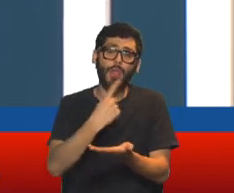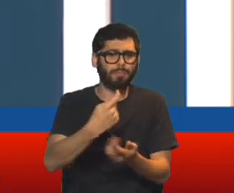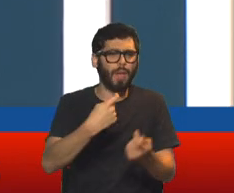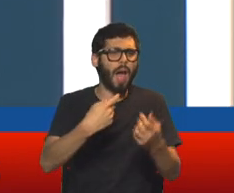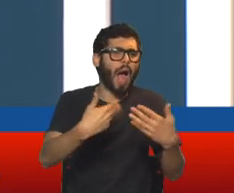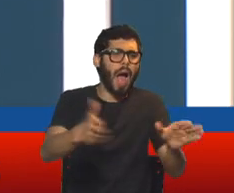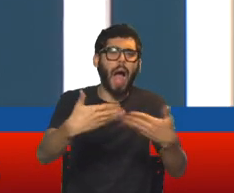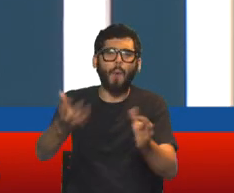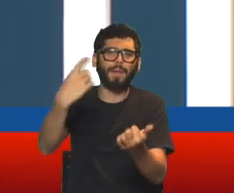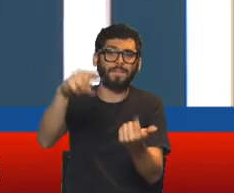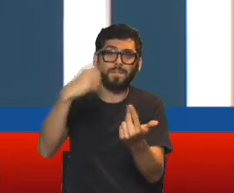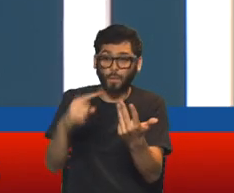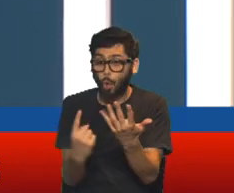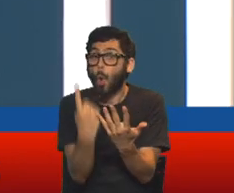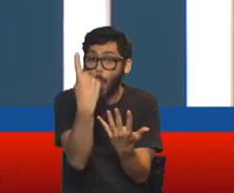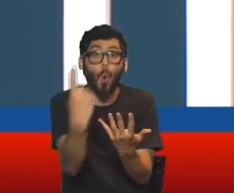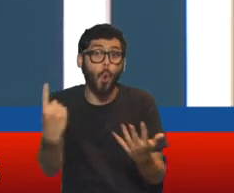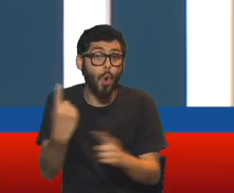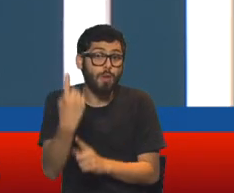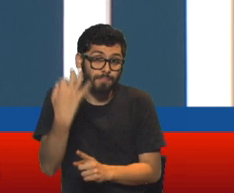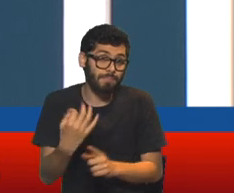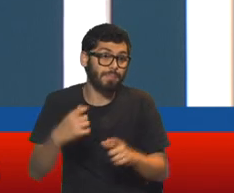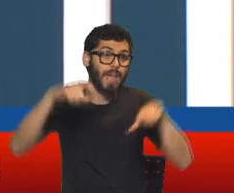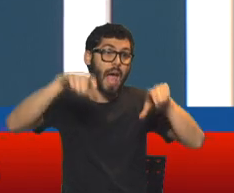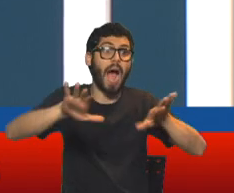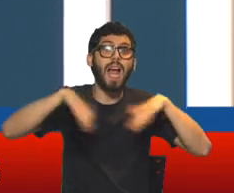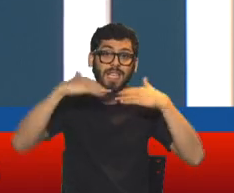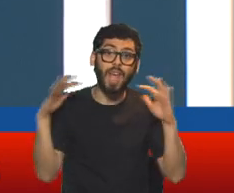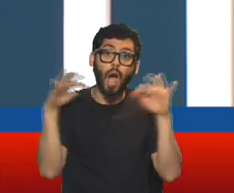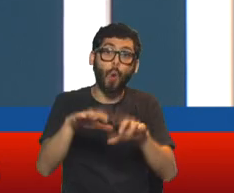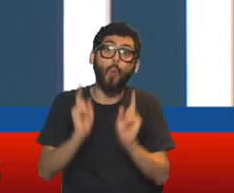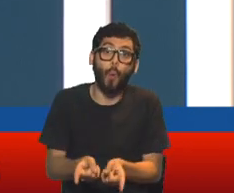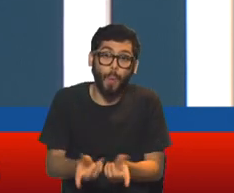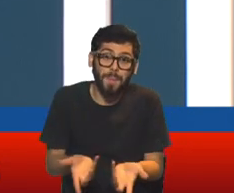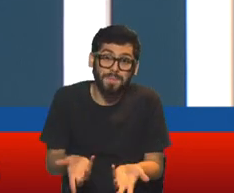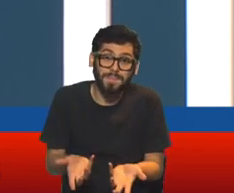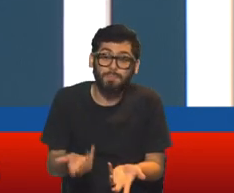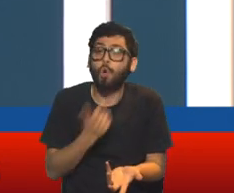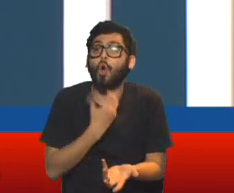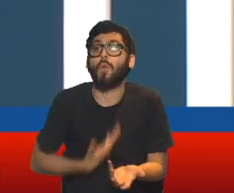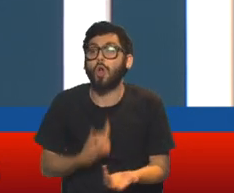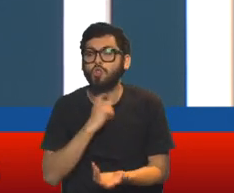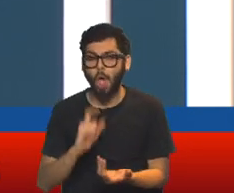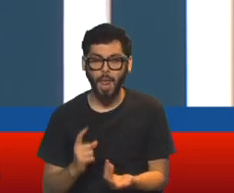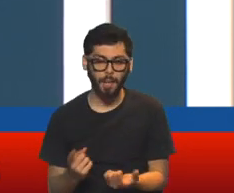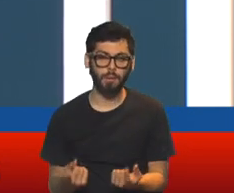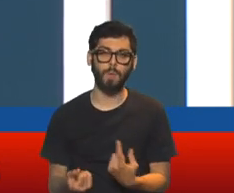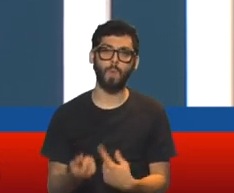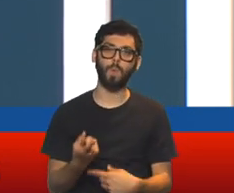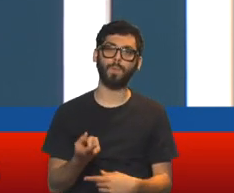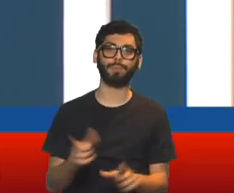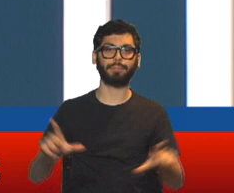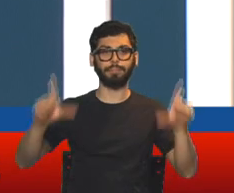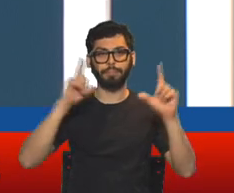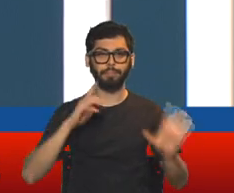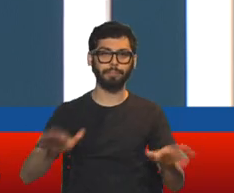montón de cosas, entre esas la presencia de gente en las canchas. No quiere el gobierno volver a tener que mostrar una imagen